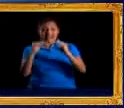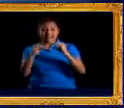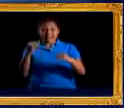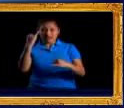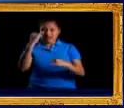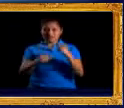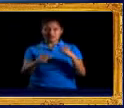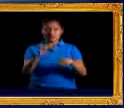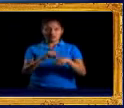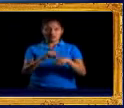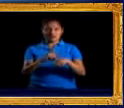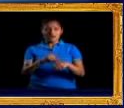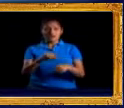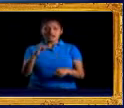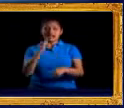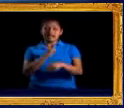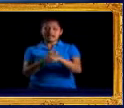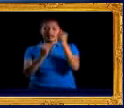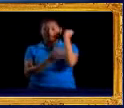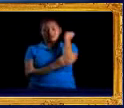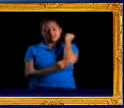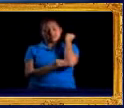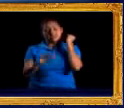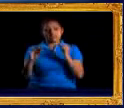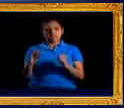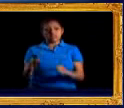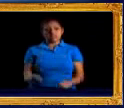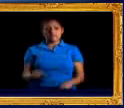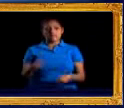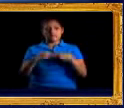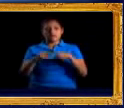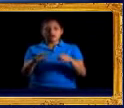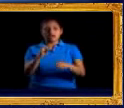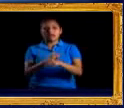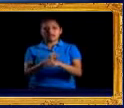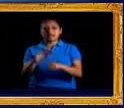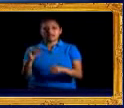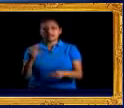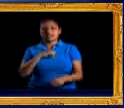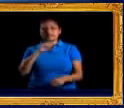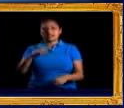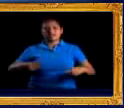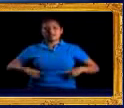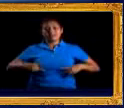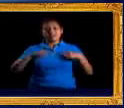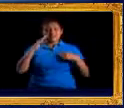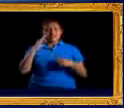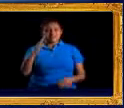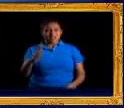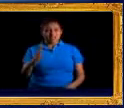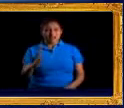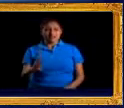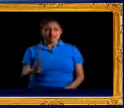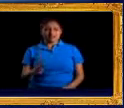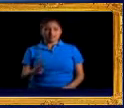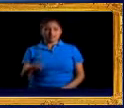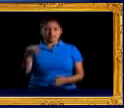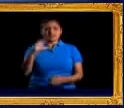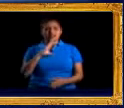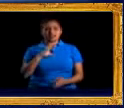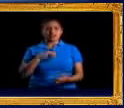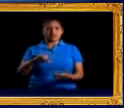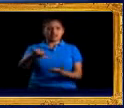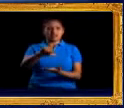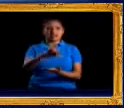tiempo. La iglesia desolada, que es la que escasea, ya dijimos, pero la iglesia que está avivada. Mire, las vírgenes tenían el aceite.